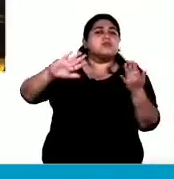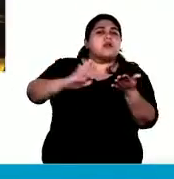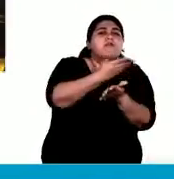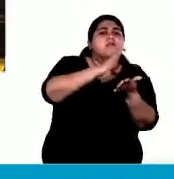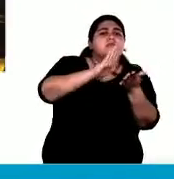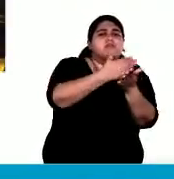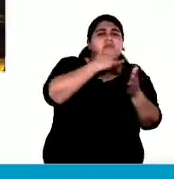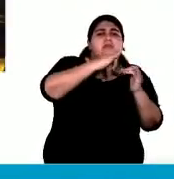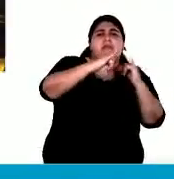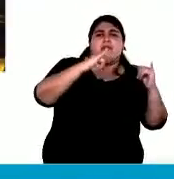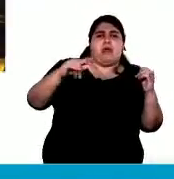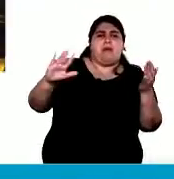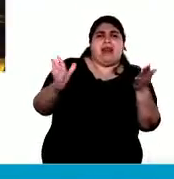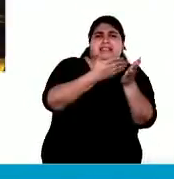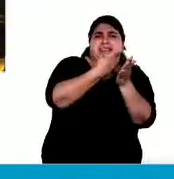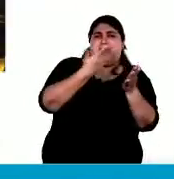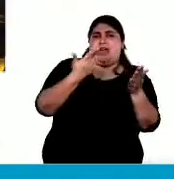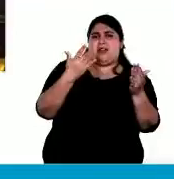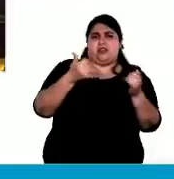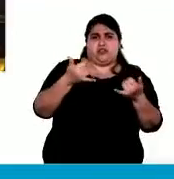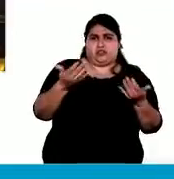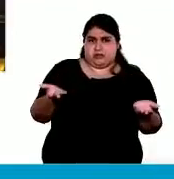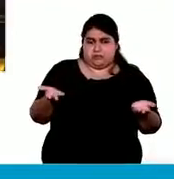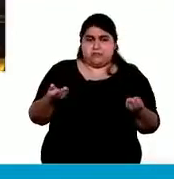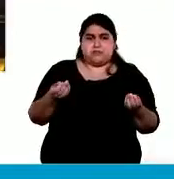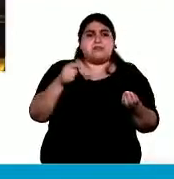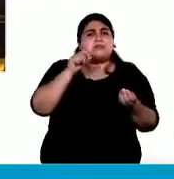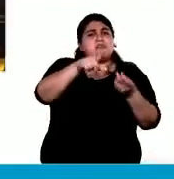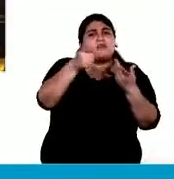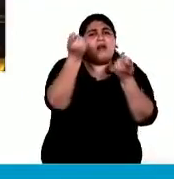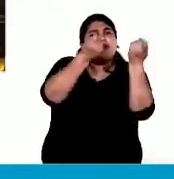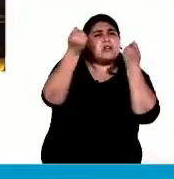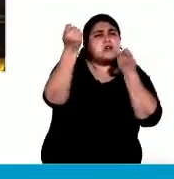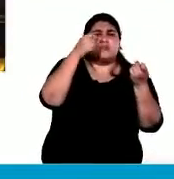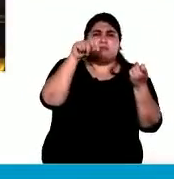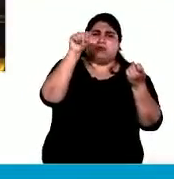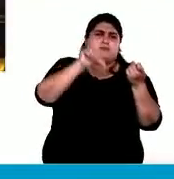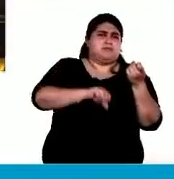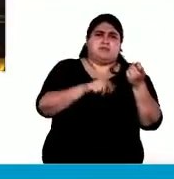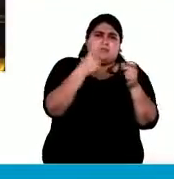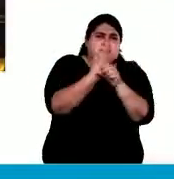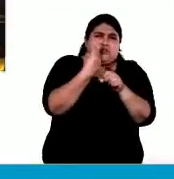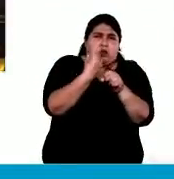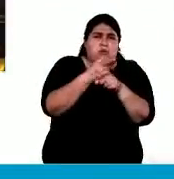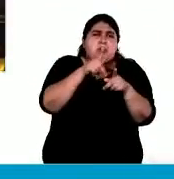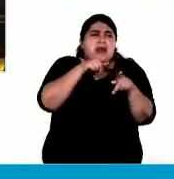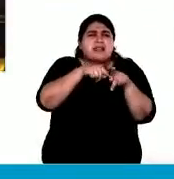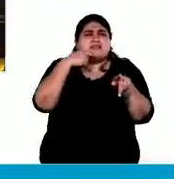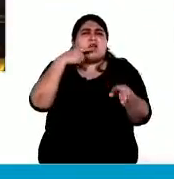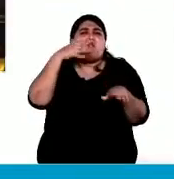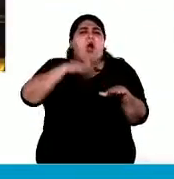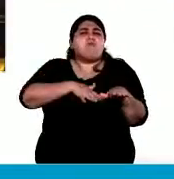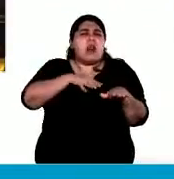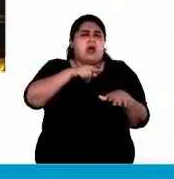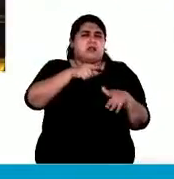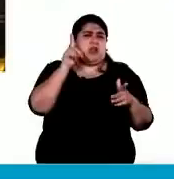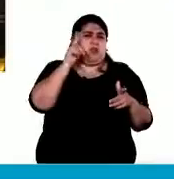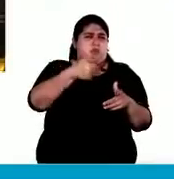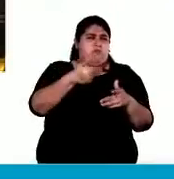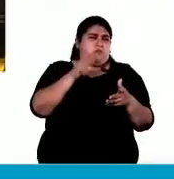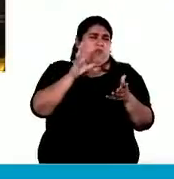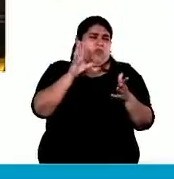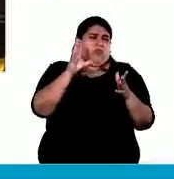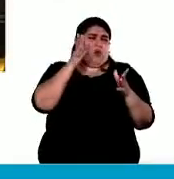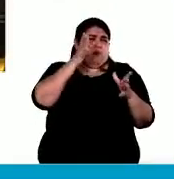para sacarlos para desarrollarlos es una negociación hay que decirlo a punta de pistola lo que estamos viendo en la amiga están los